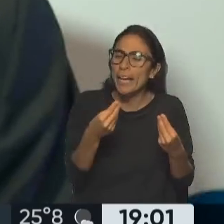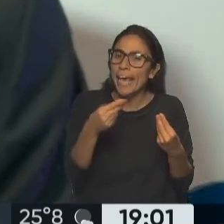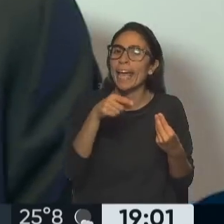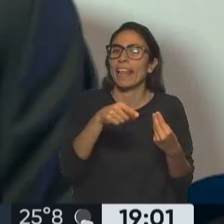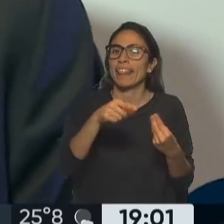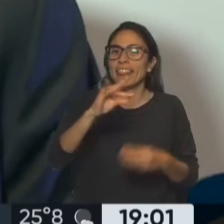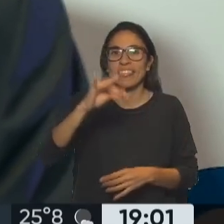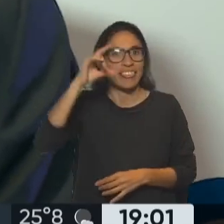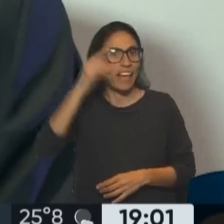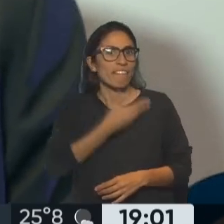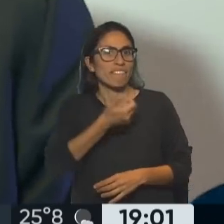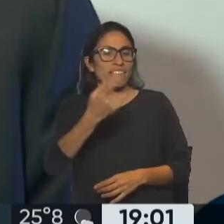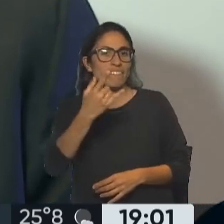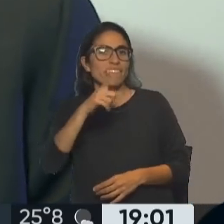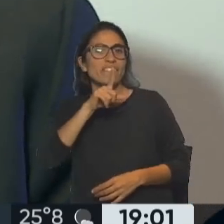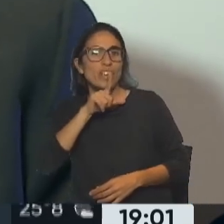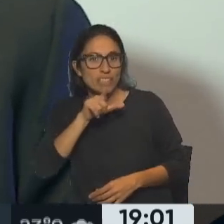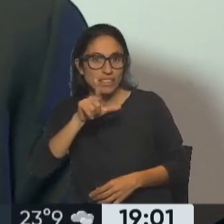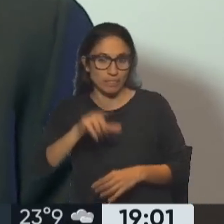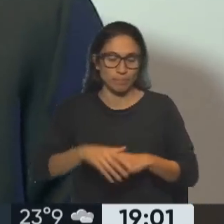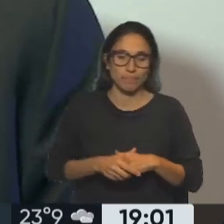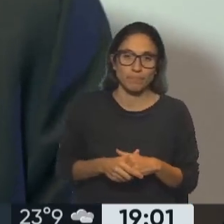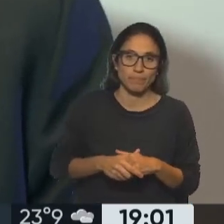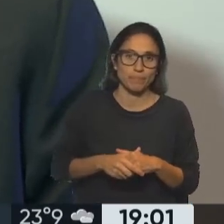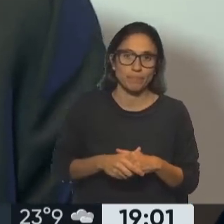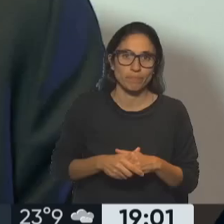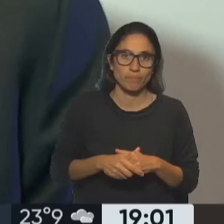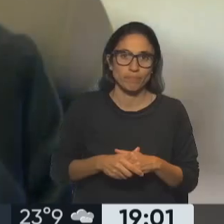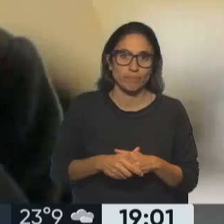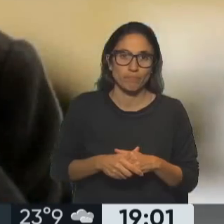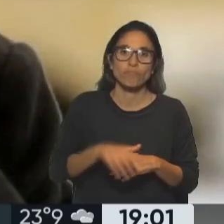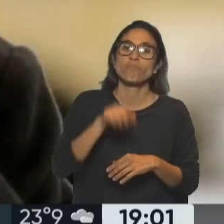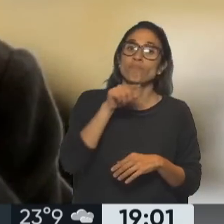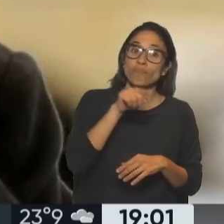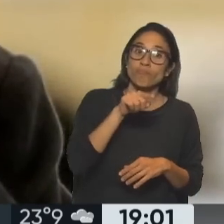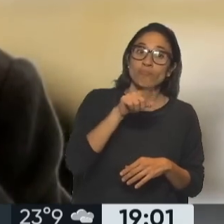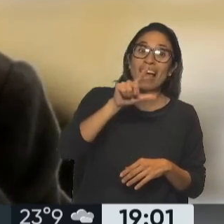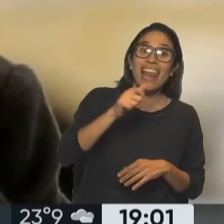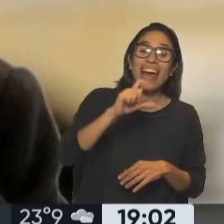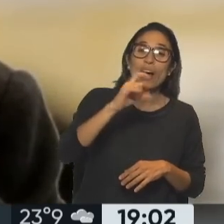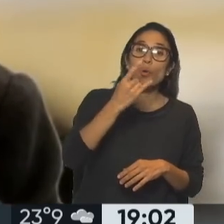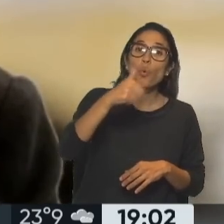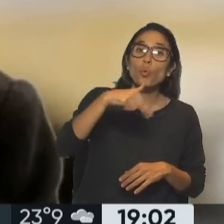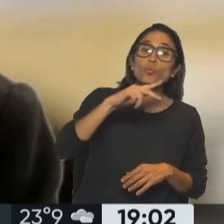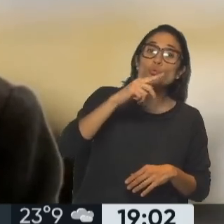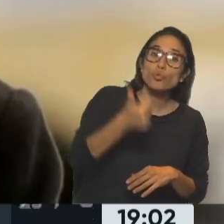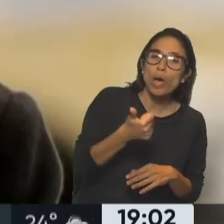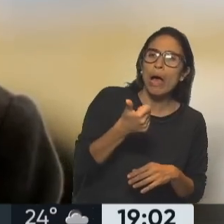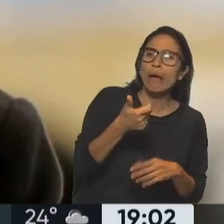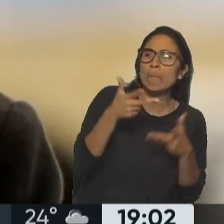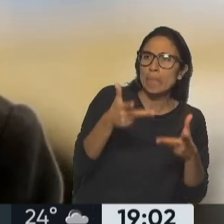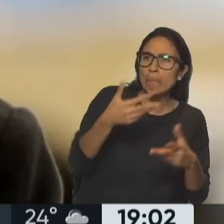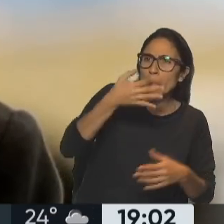negó categóricamente la versión de Chodos, mientras que Hernán Lacunza no confirmó ni desmintió